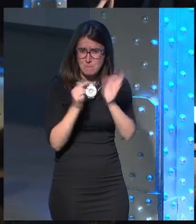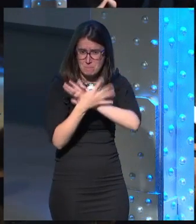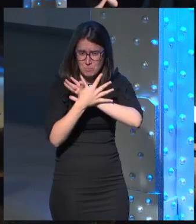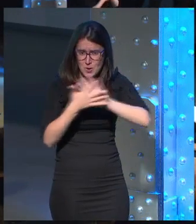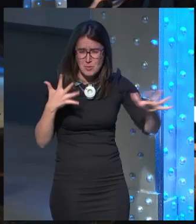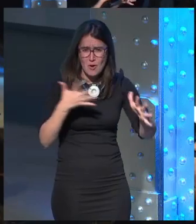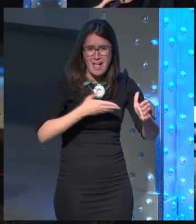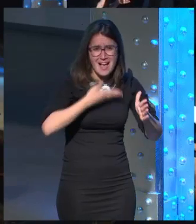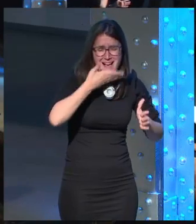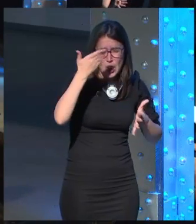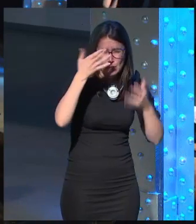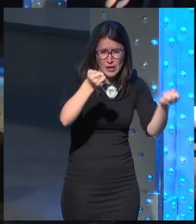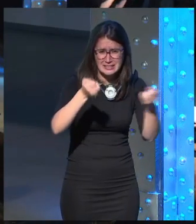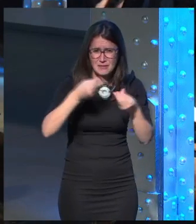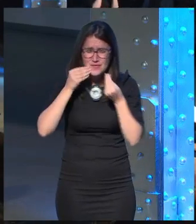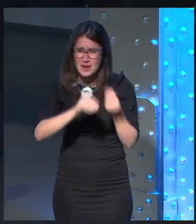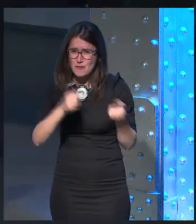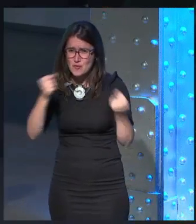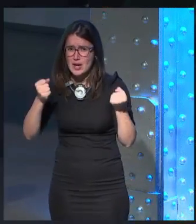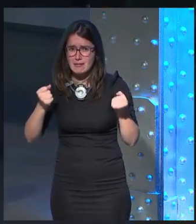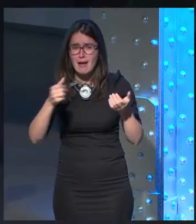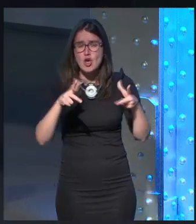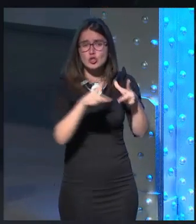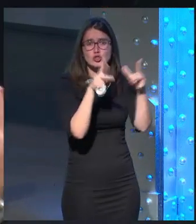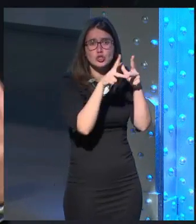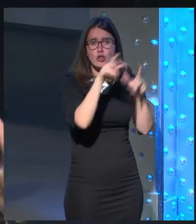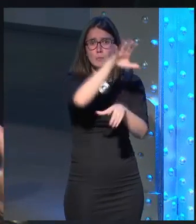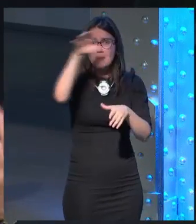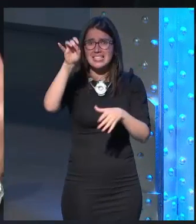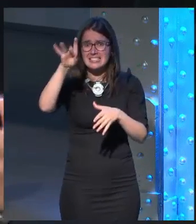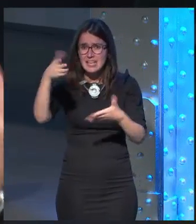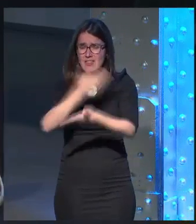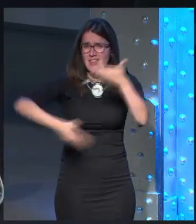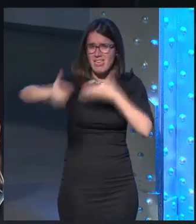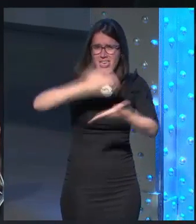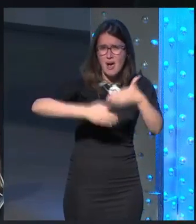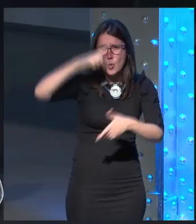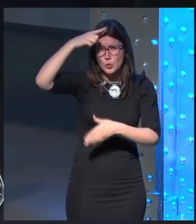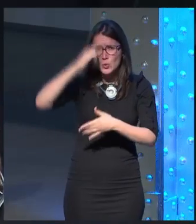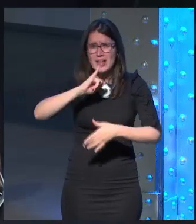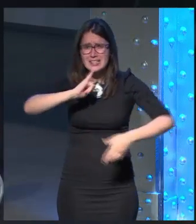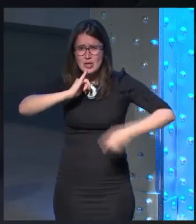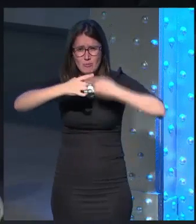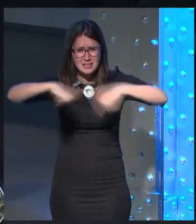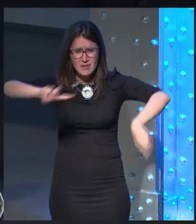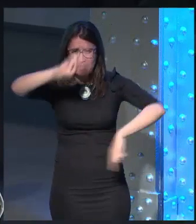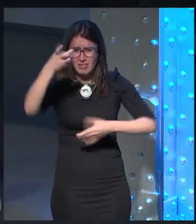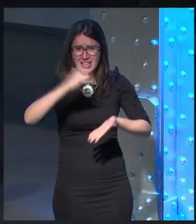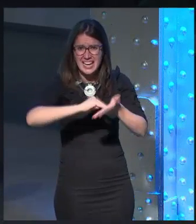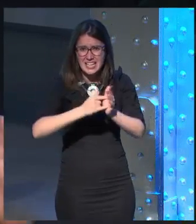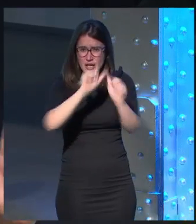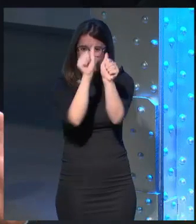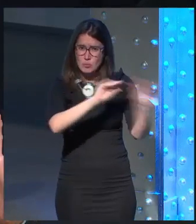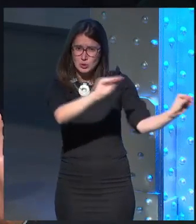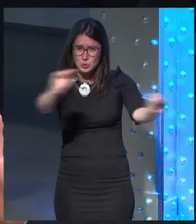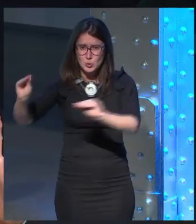que han construido socios internacionales de 15 países con distintas culturas, distintos idiomas, distintas formas de hacer la ingeniería. Esta